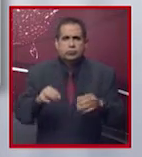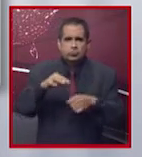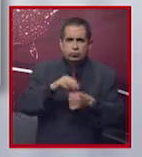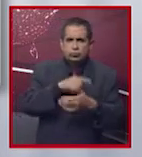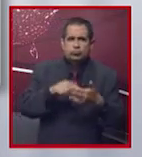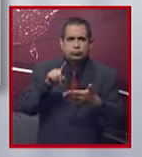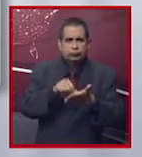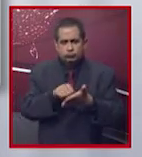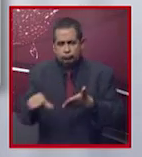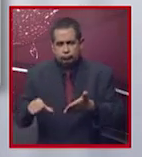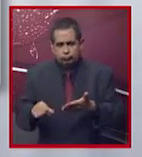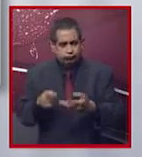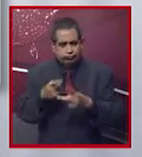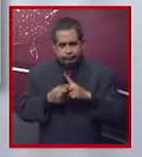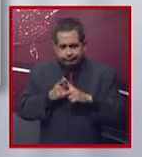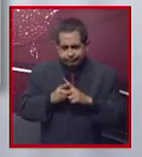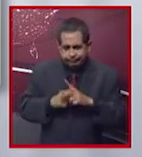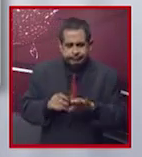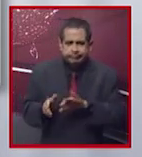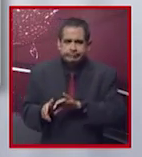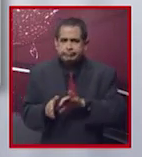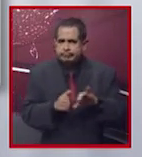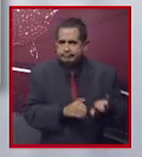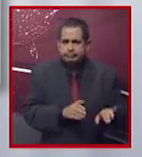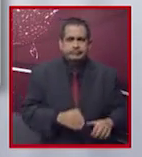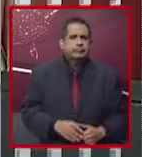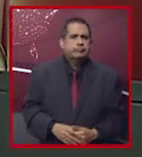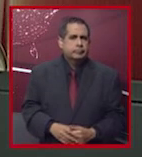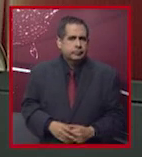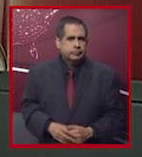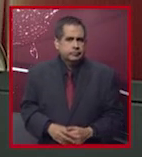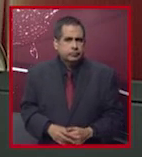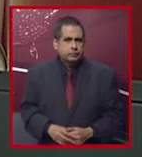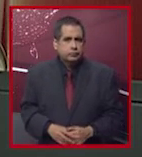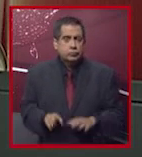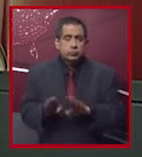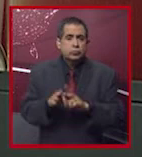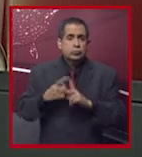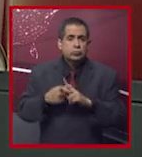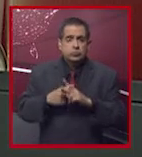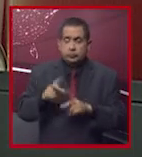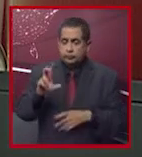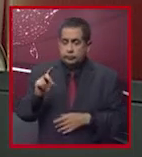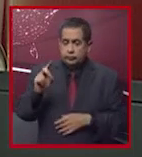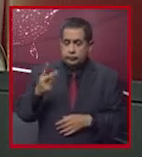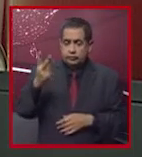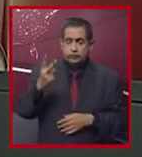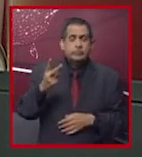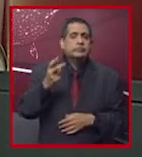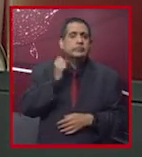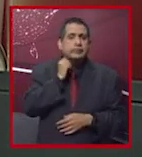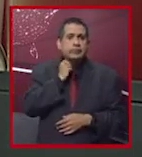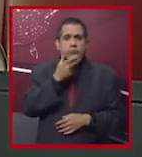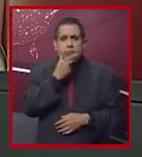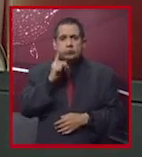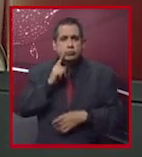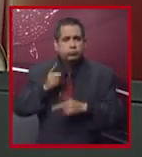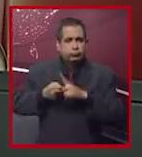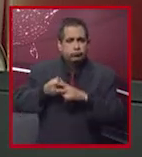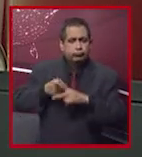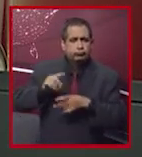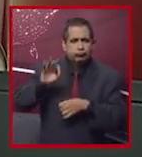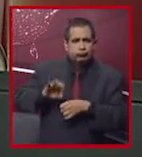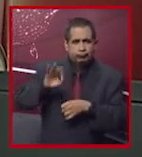nulos, es decir, estos no serán tomados en cuenta. Y sobre el cálculo de las 32 senadoras y senadores por el principio de